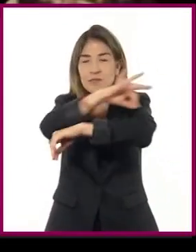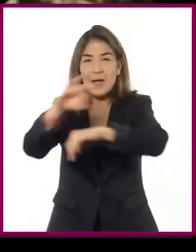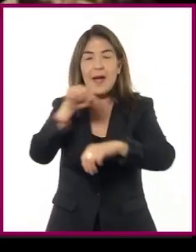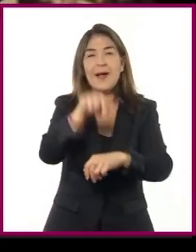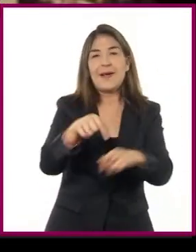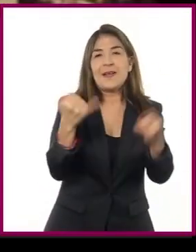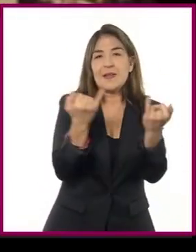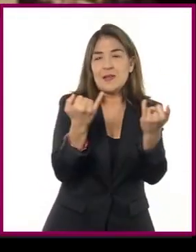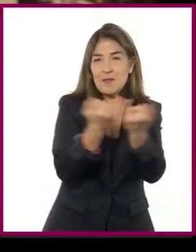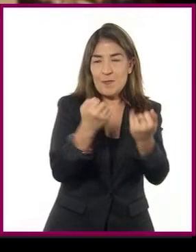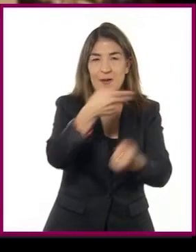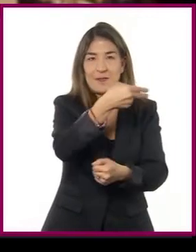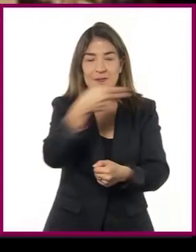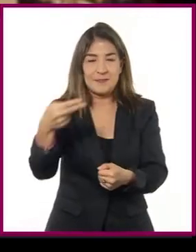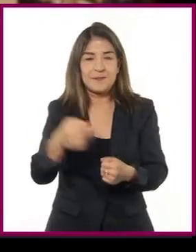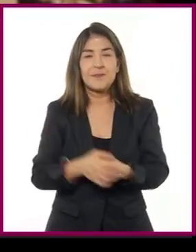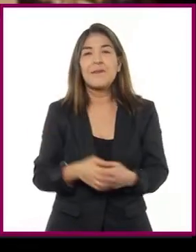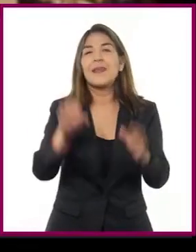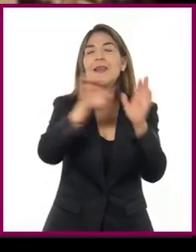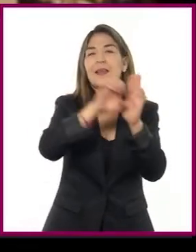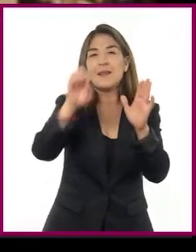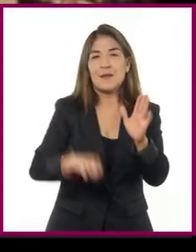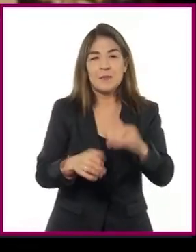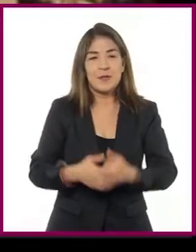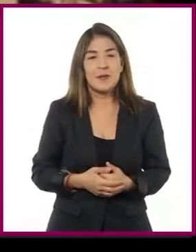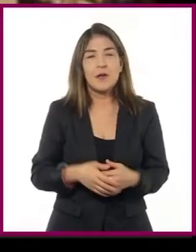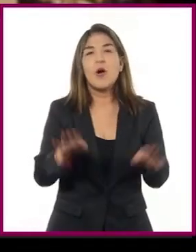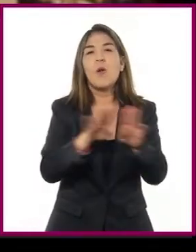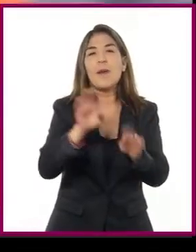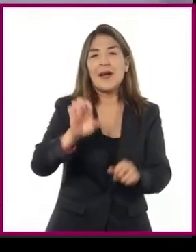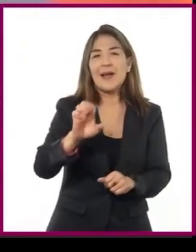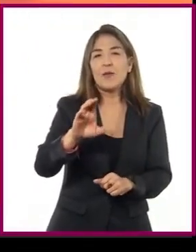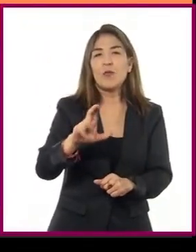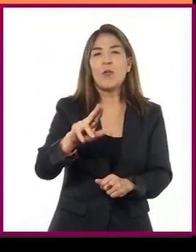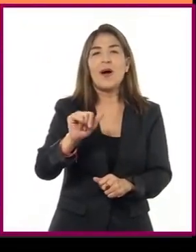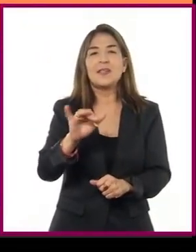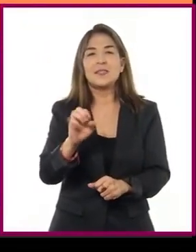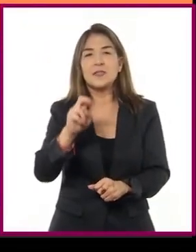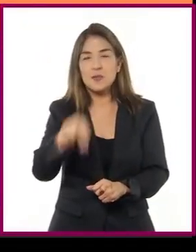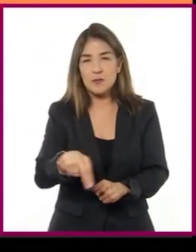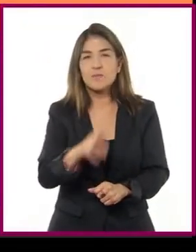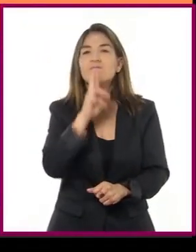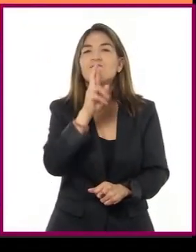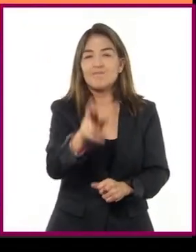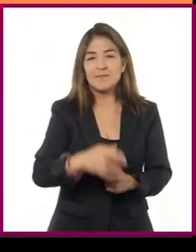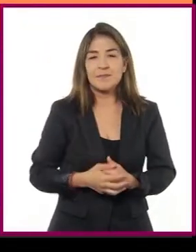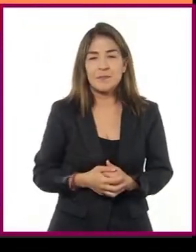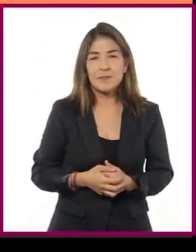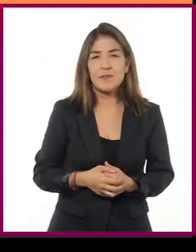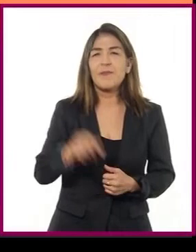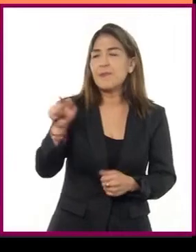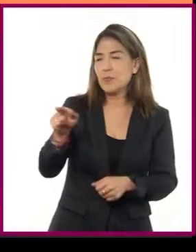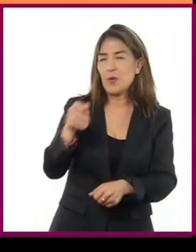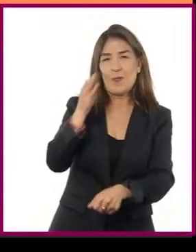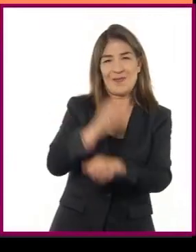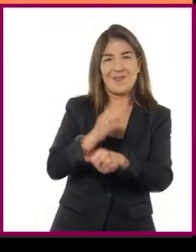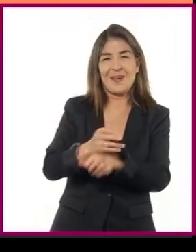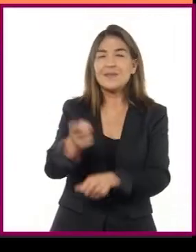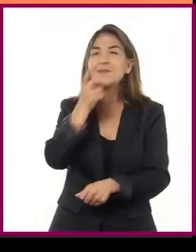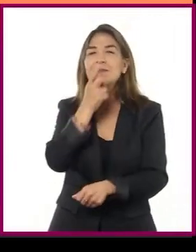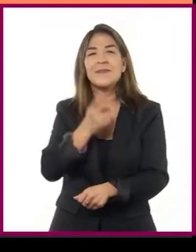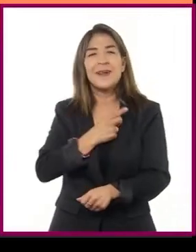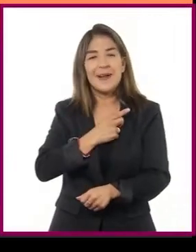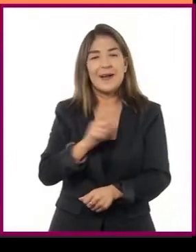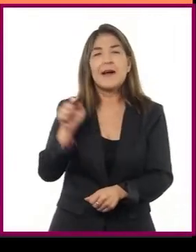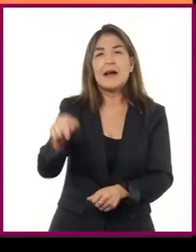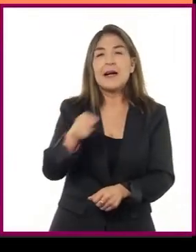igualdad para, por ejemplo, resolver ecuaciones. Euclides, nos habías comentado que a partir